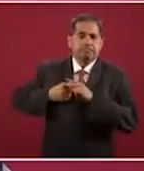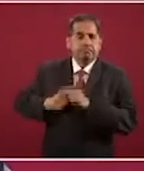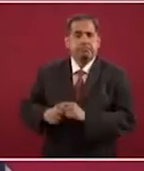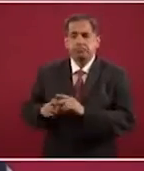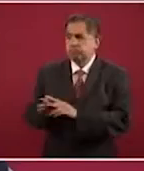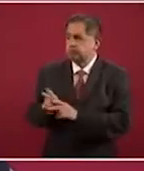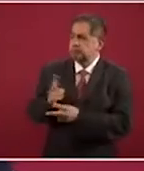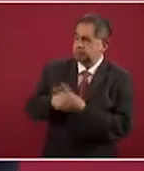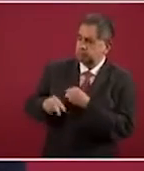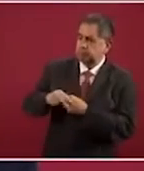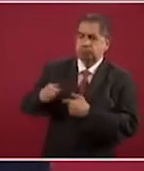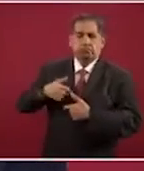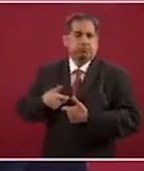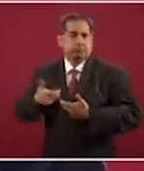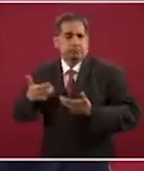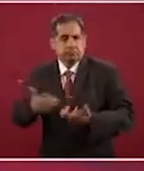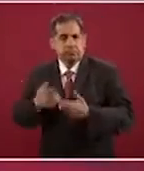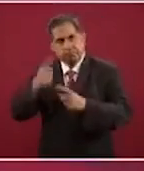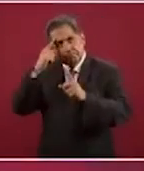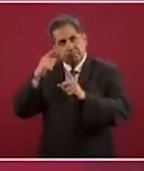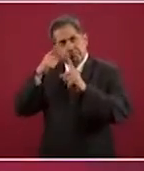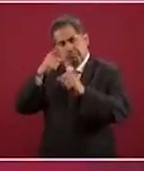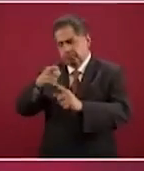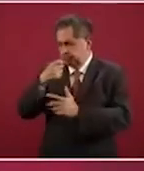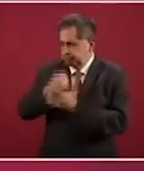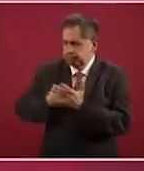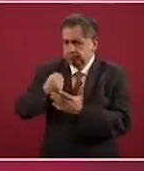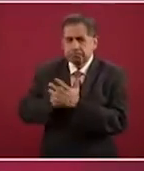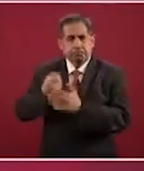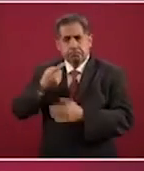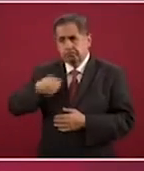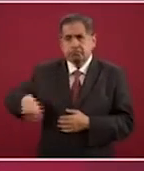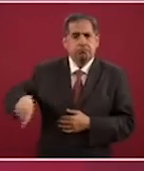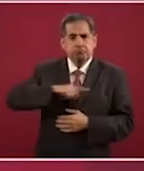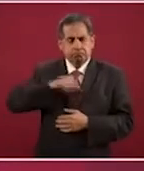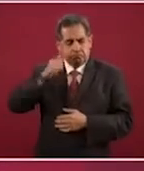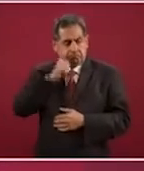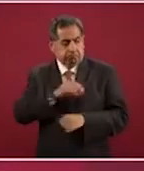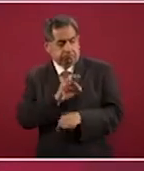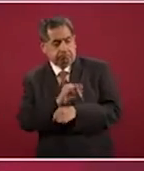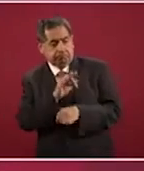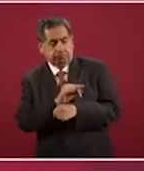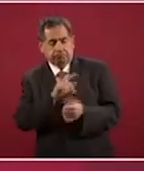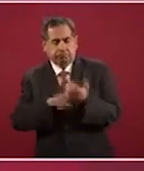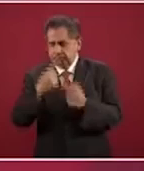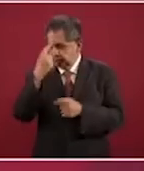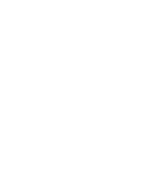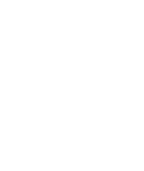y cuáles son las causas que siempre hemos defendido.